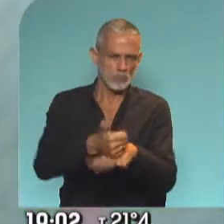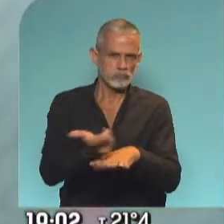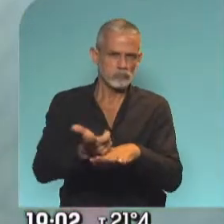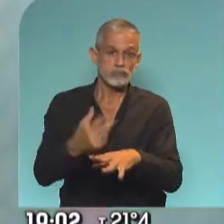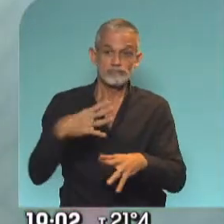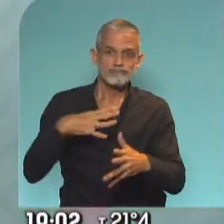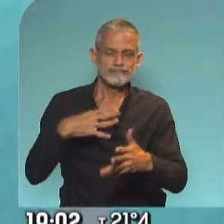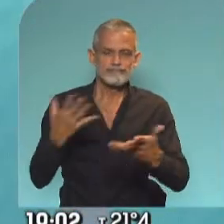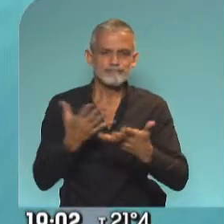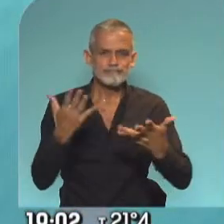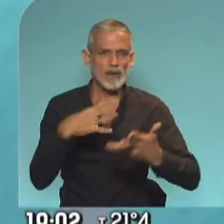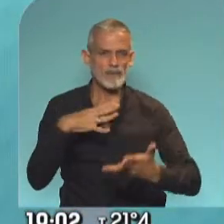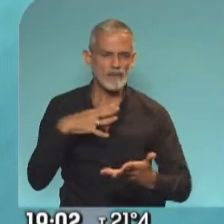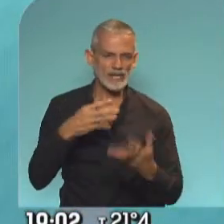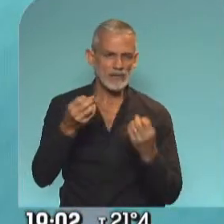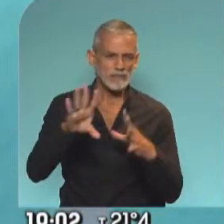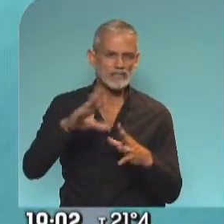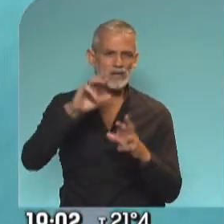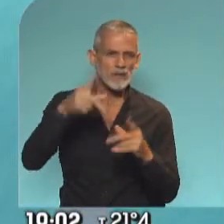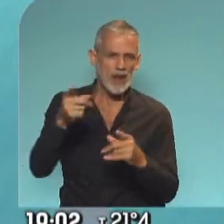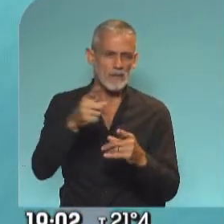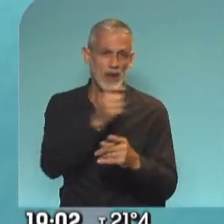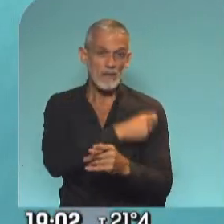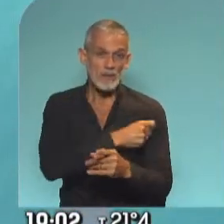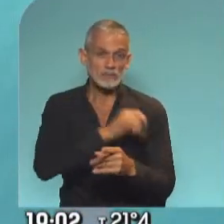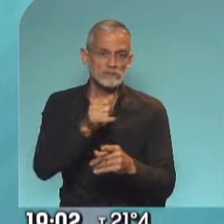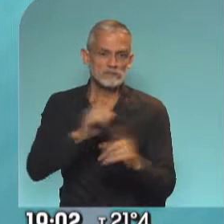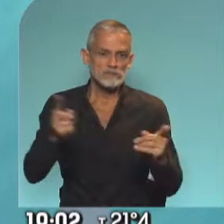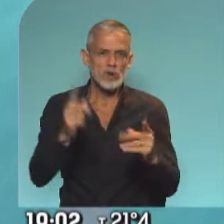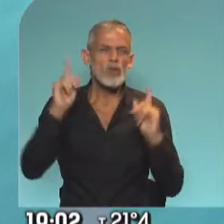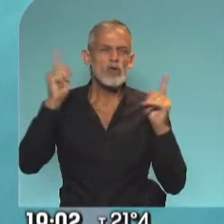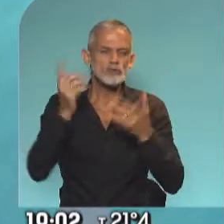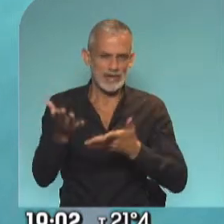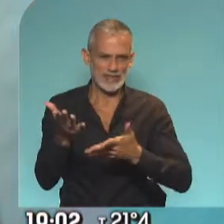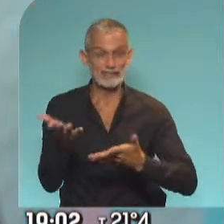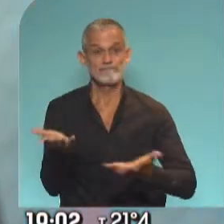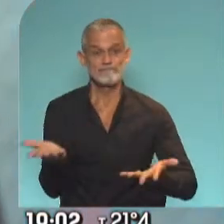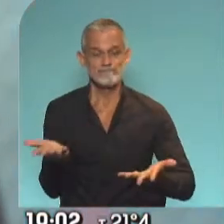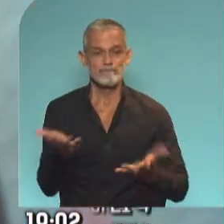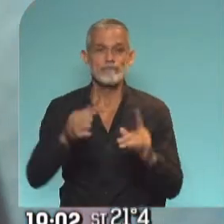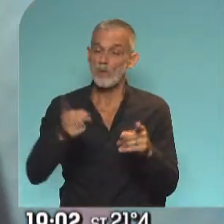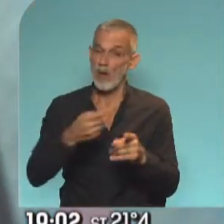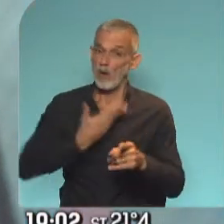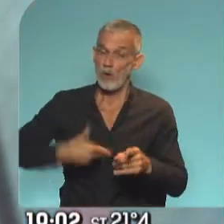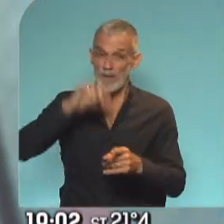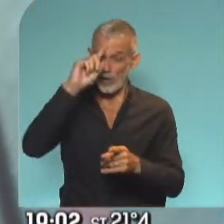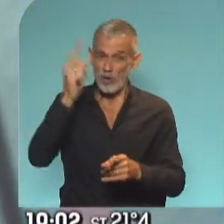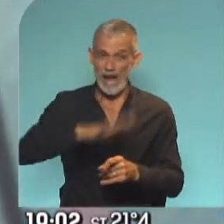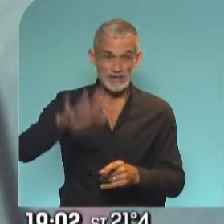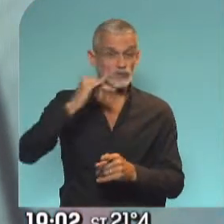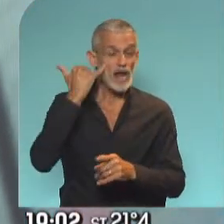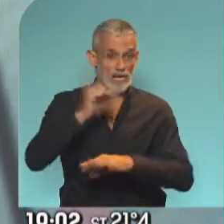no hay precisiones de cuándo puede comenzar ese momento y aún así, cuando el gobierno nacional ya